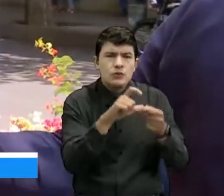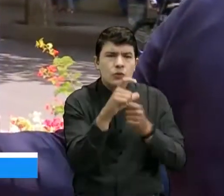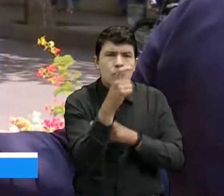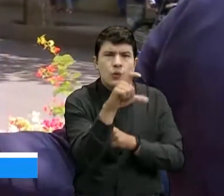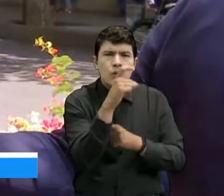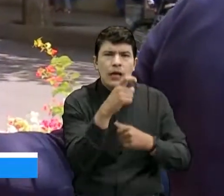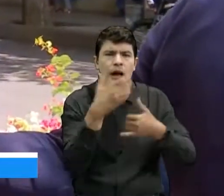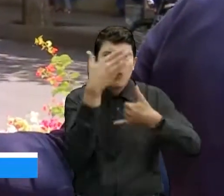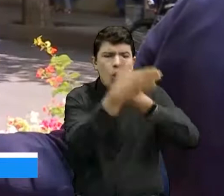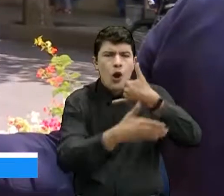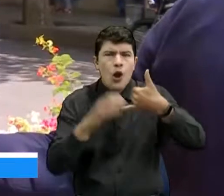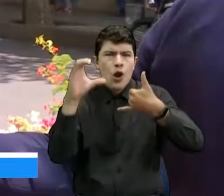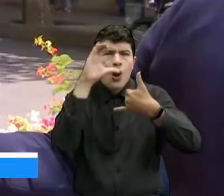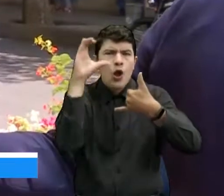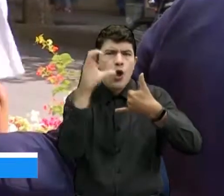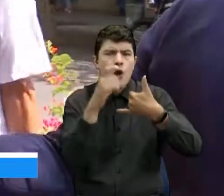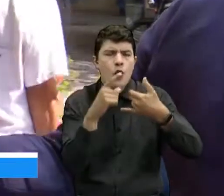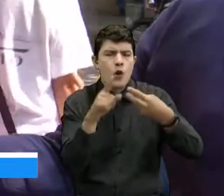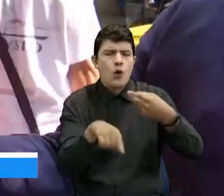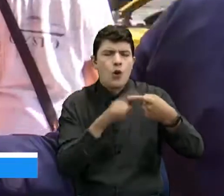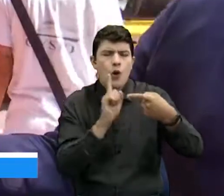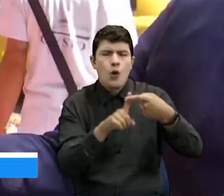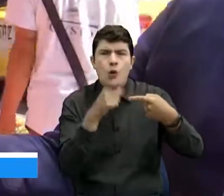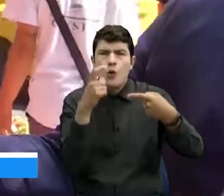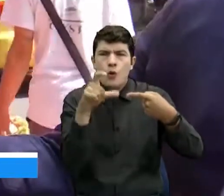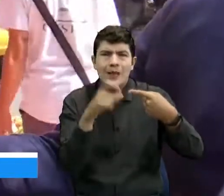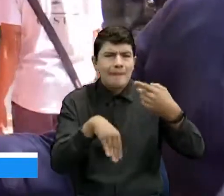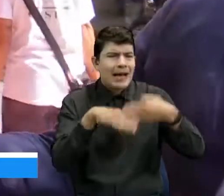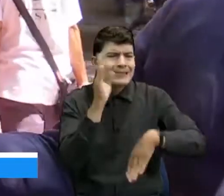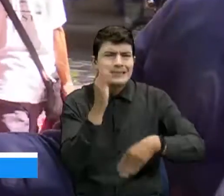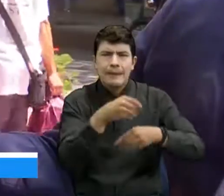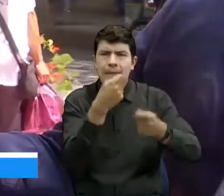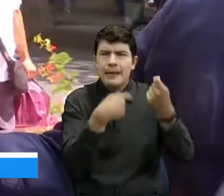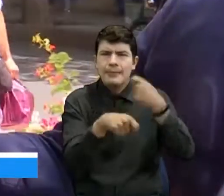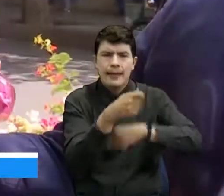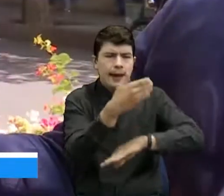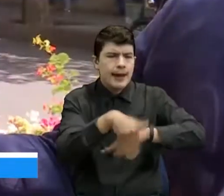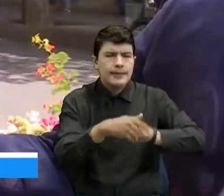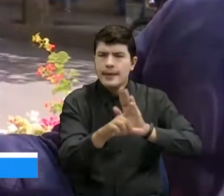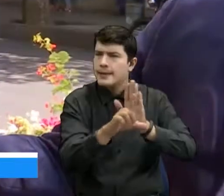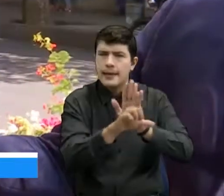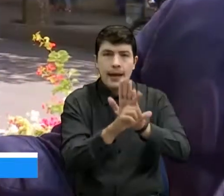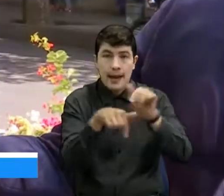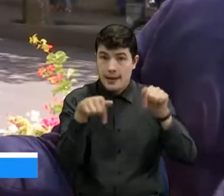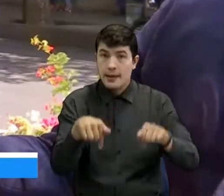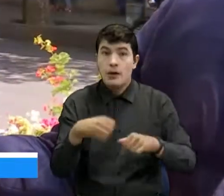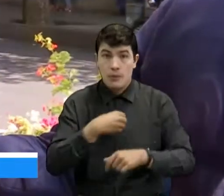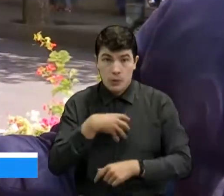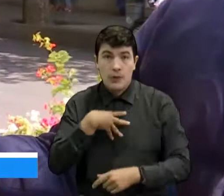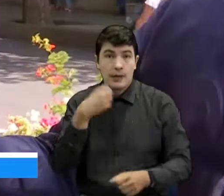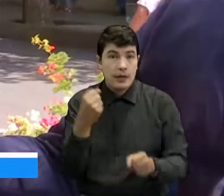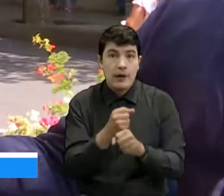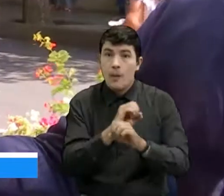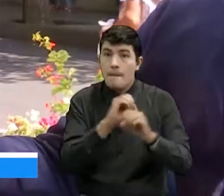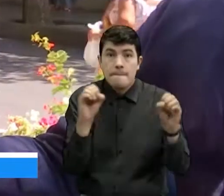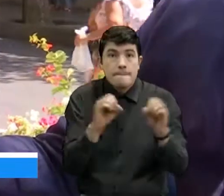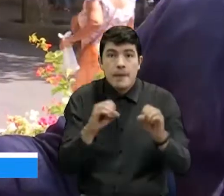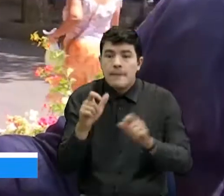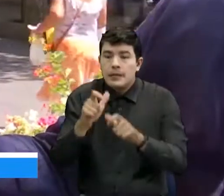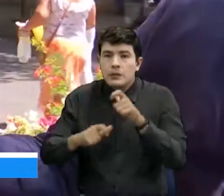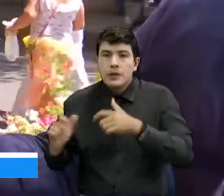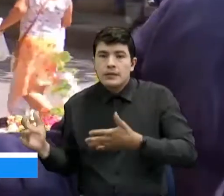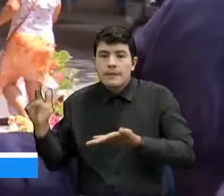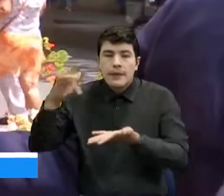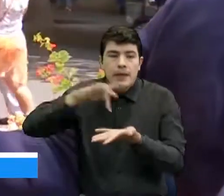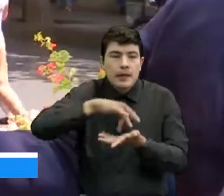desempleo. En esta ciudad no hay oportunidades laborales para nadie. Entonces, estas personas pues realmente lo que vienen a estos sitios es a rebuscarse en el día a